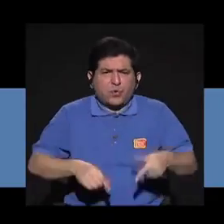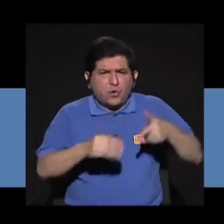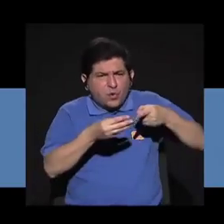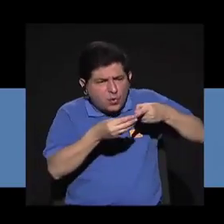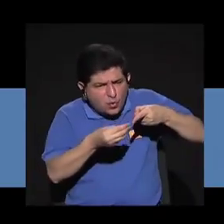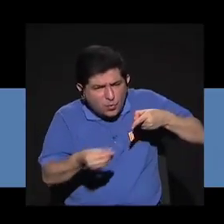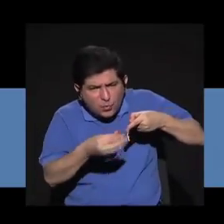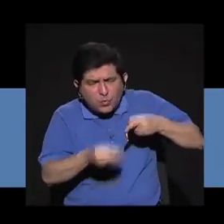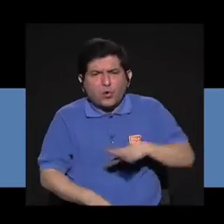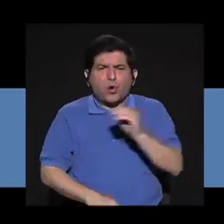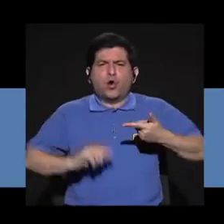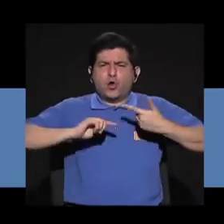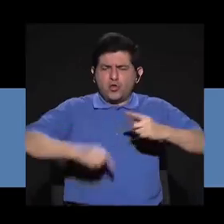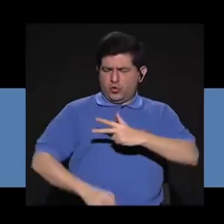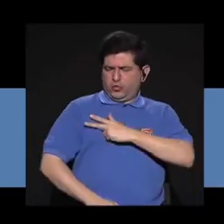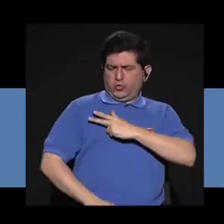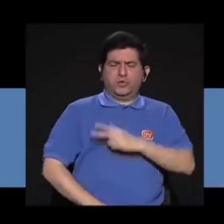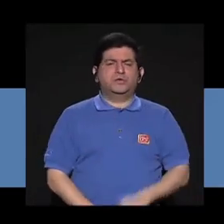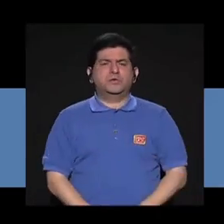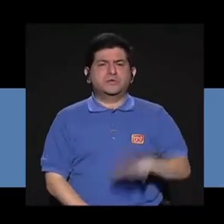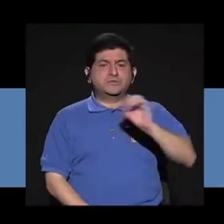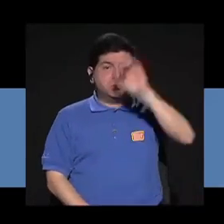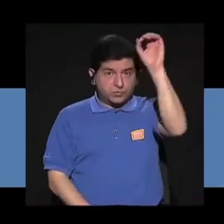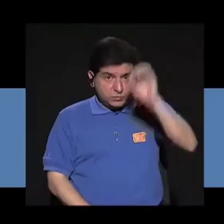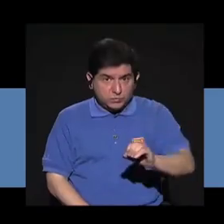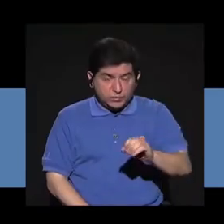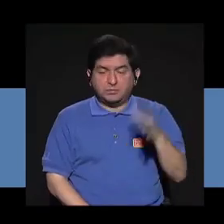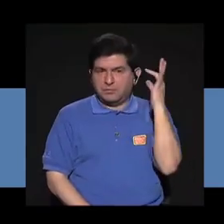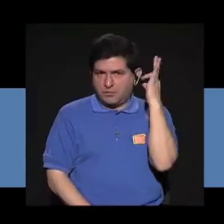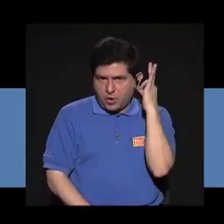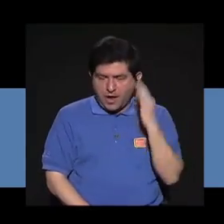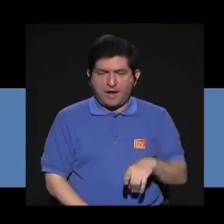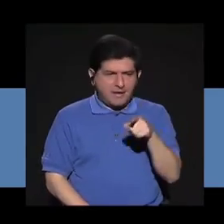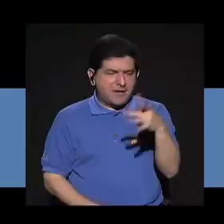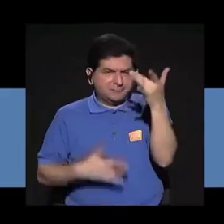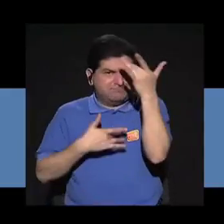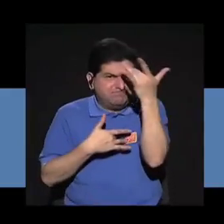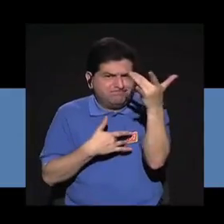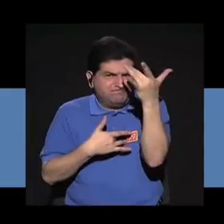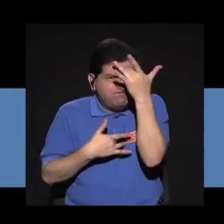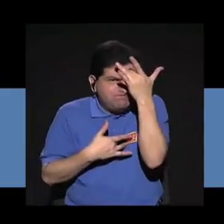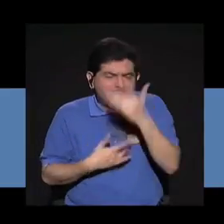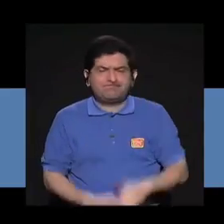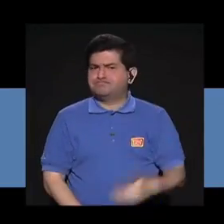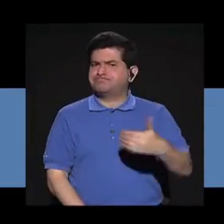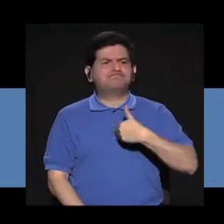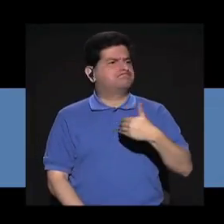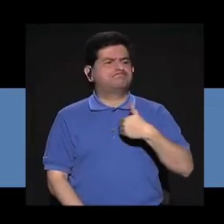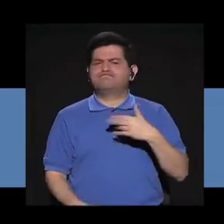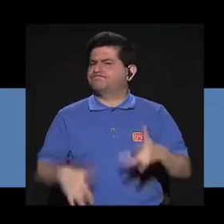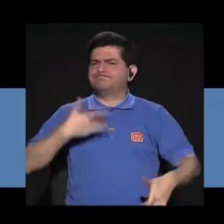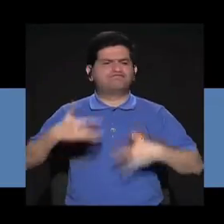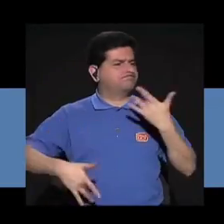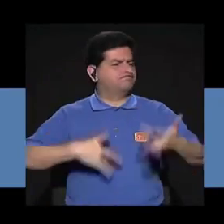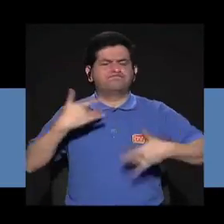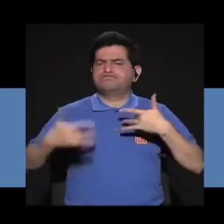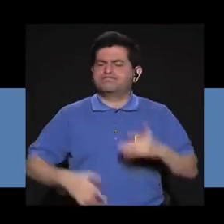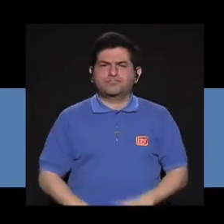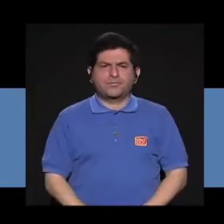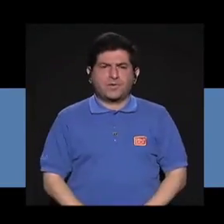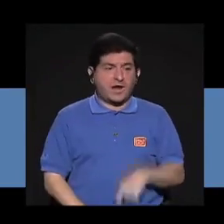dolor al orinar. Aproximadamente el 50% de las mujeres con esta enfermedad no presenta